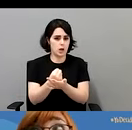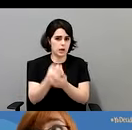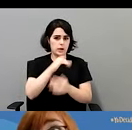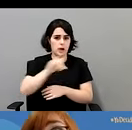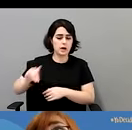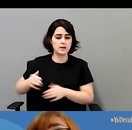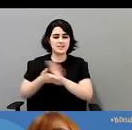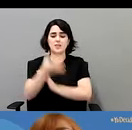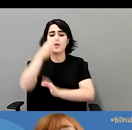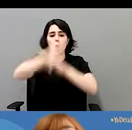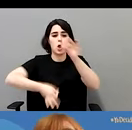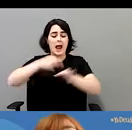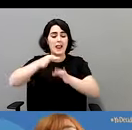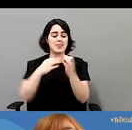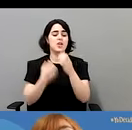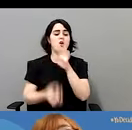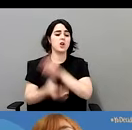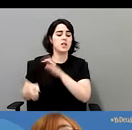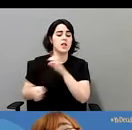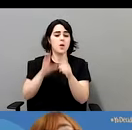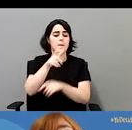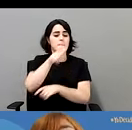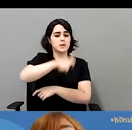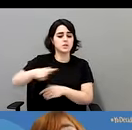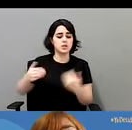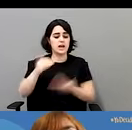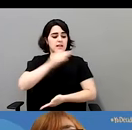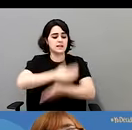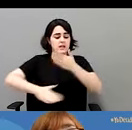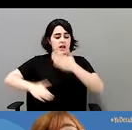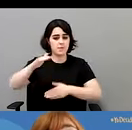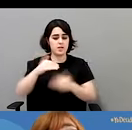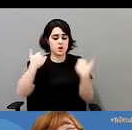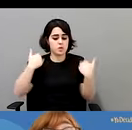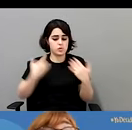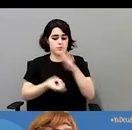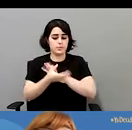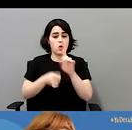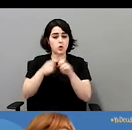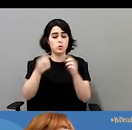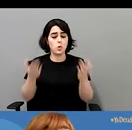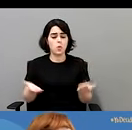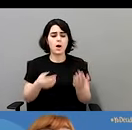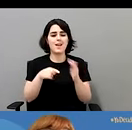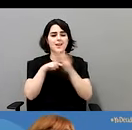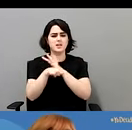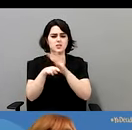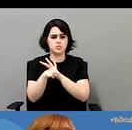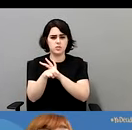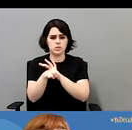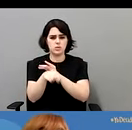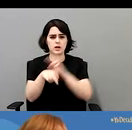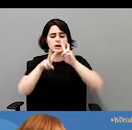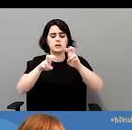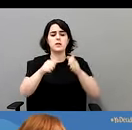son organizaciones creadas por las propias personas con discapacidad, ¿para qué? Para gestionar esto de la